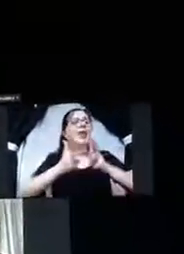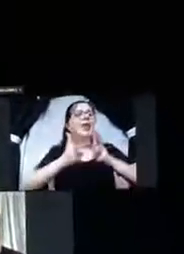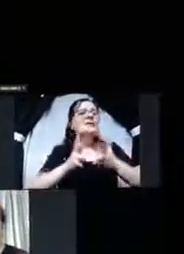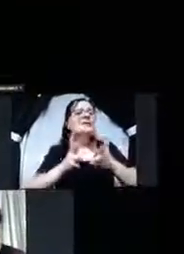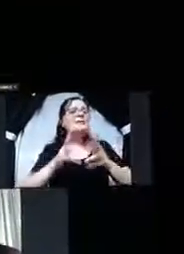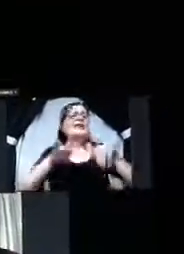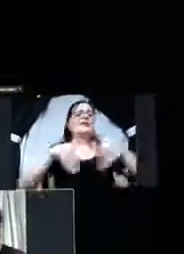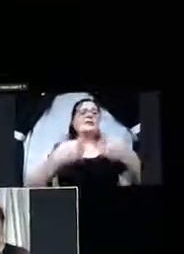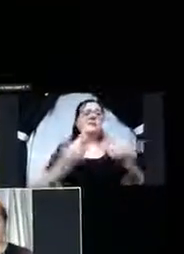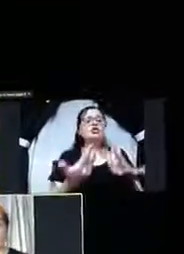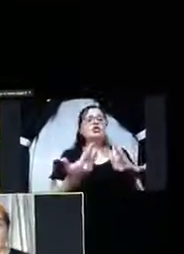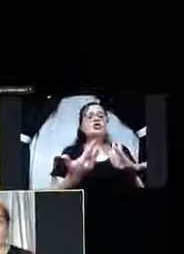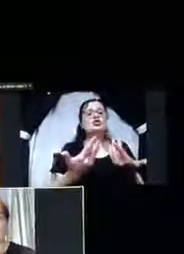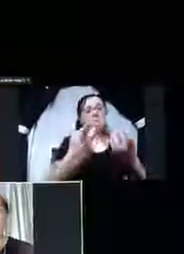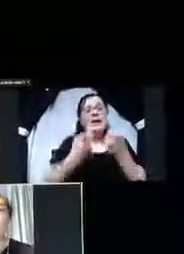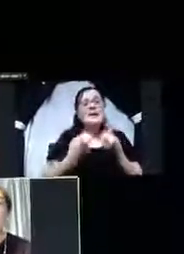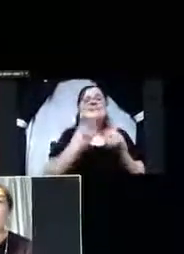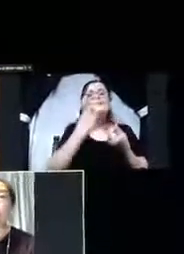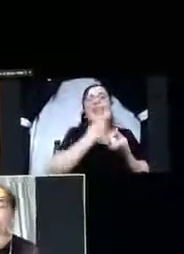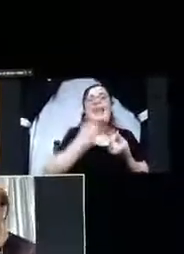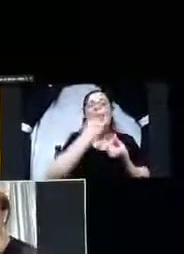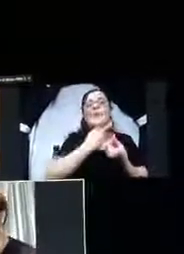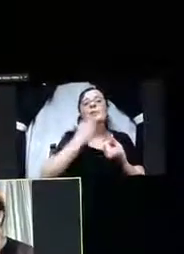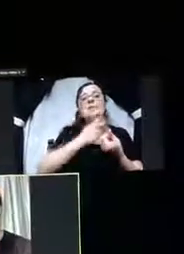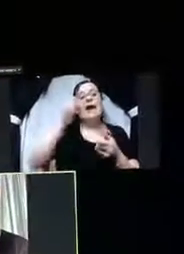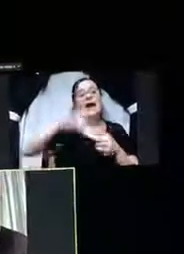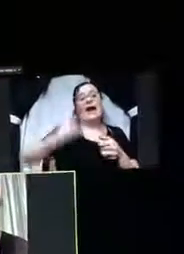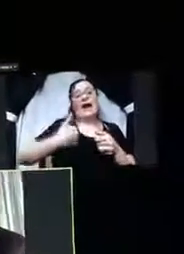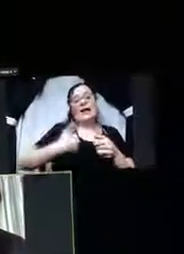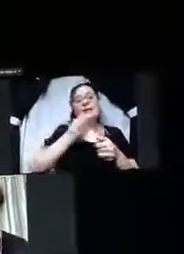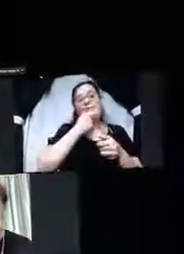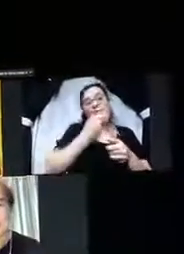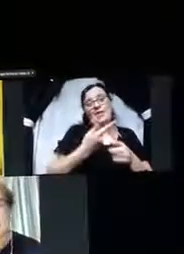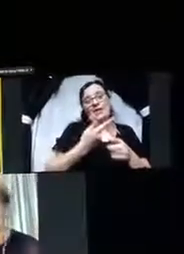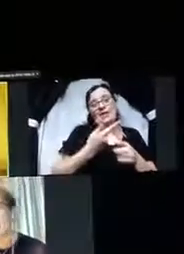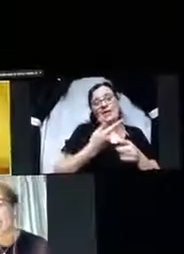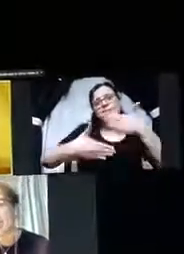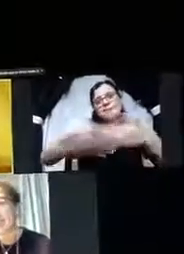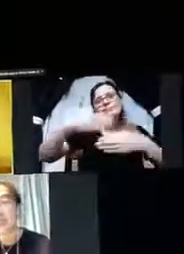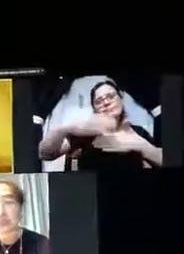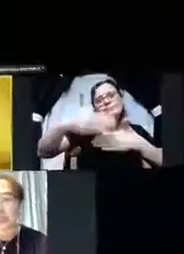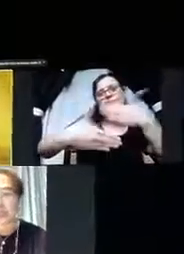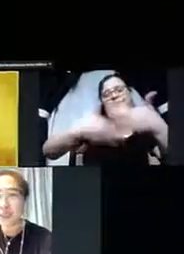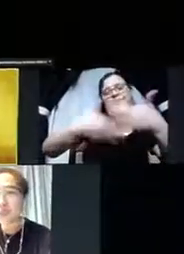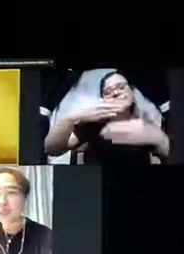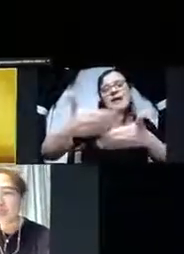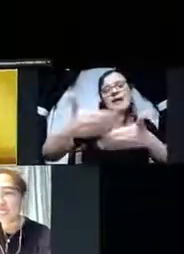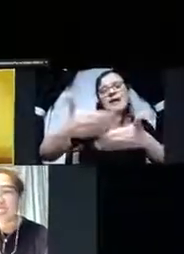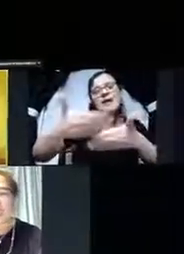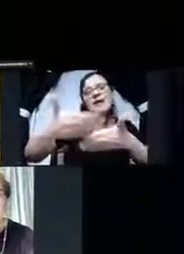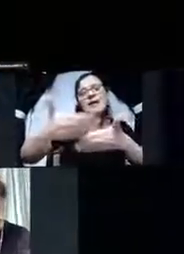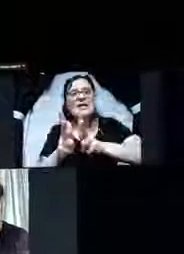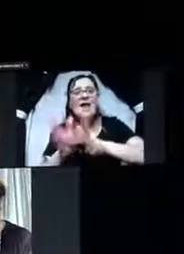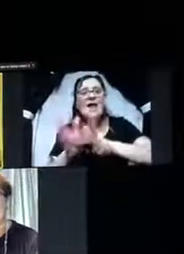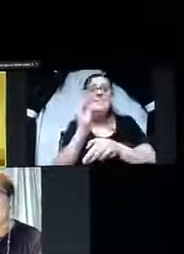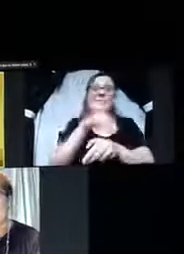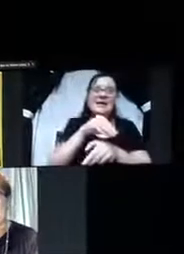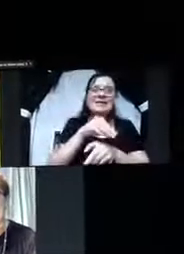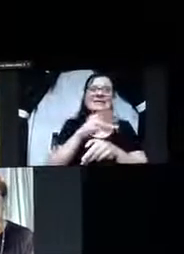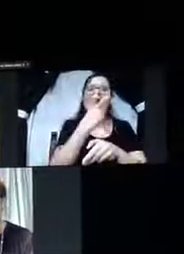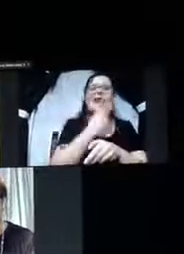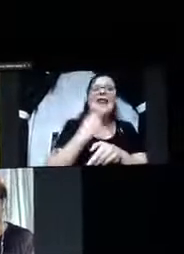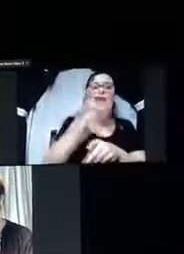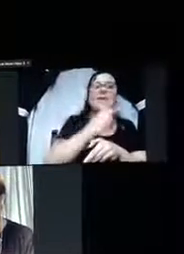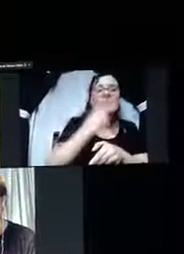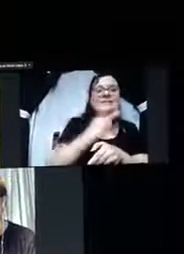del bilingüismo en función de la lengua de señas. Estamos en proceso. Es real. Estamos en proceso, estamos haciendo los intentos, pero todavía no